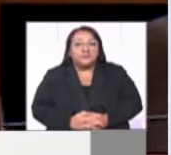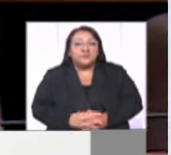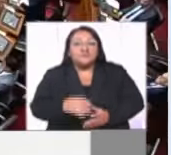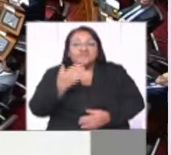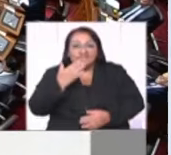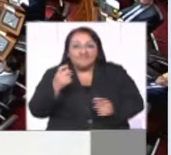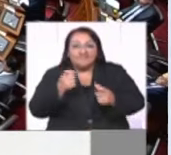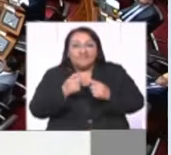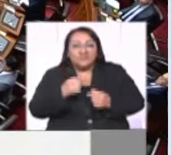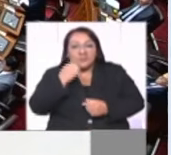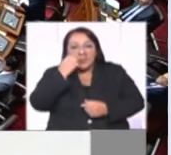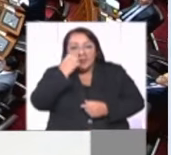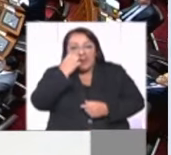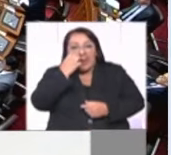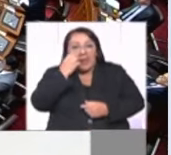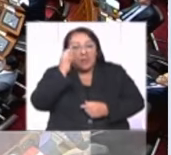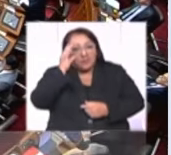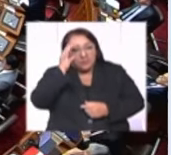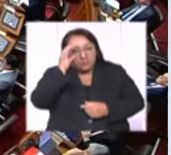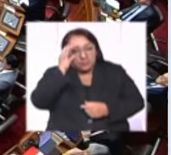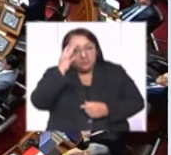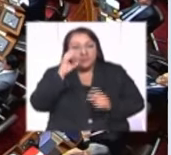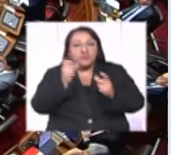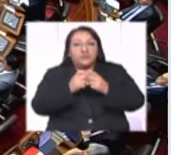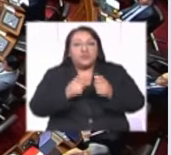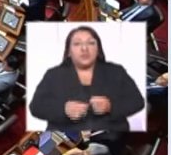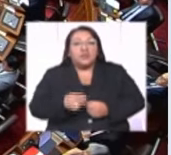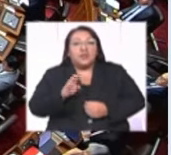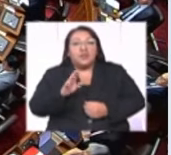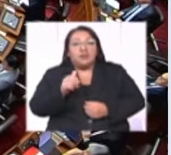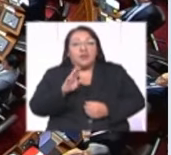Gracias, congresista. Tiene el uso de la palabra la congresista Barbarán, hasta por 2 minutos.